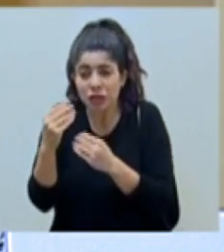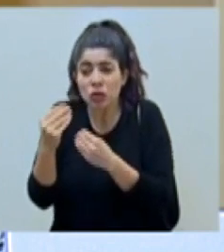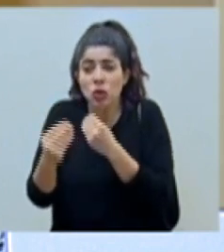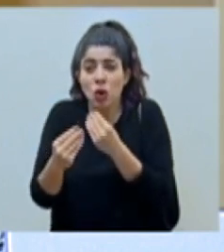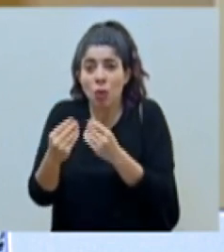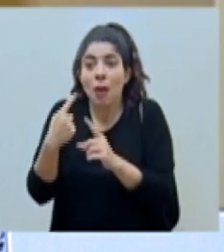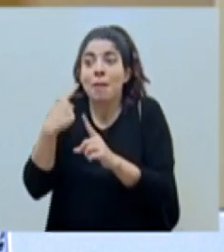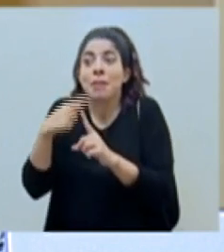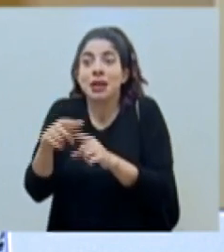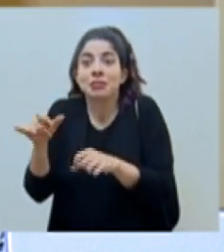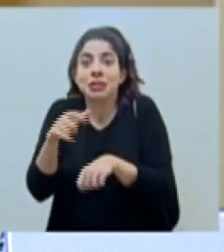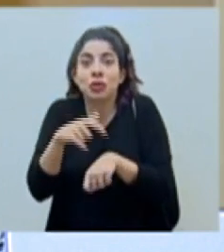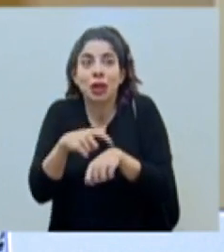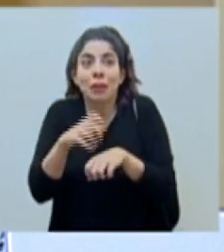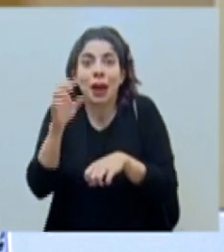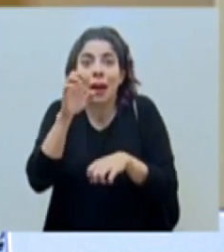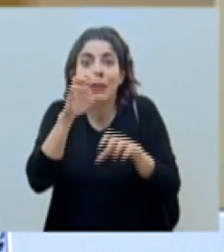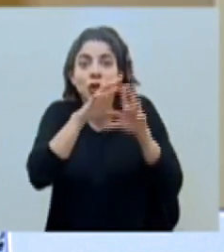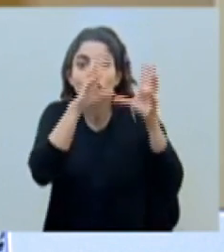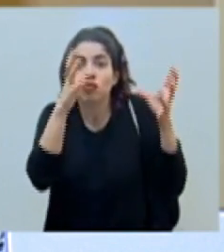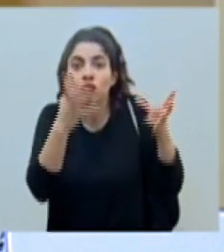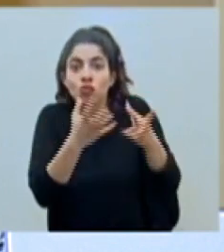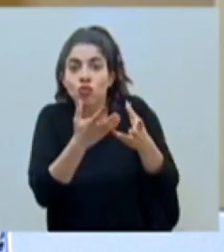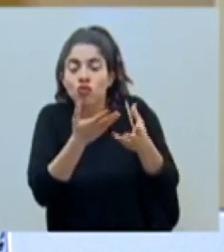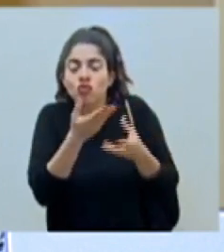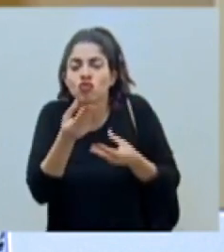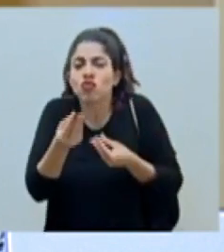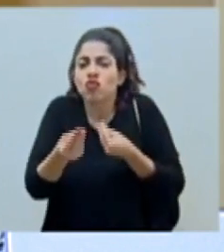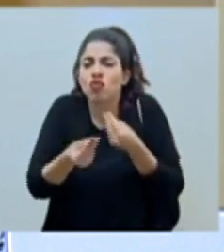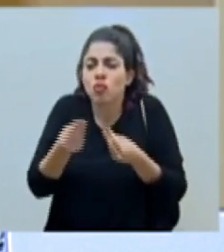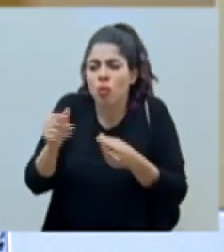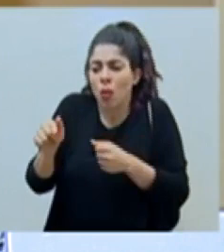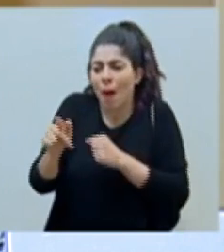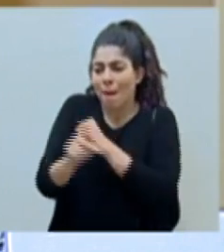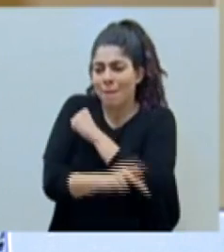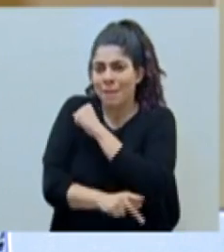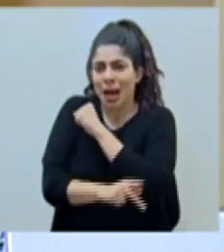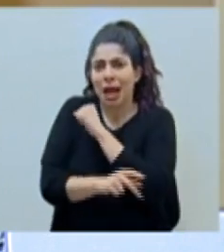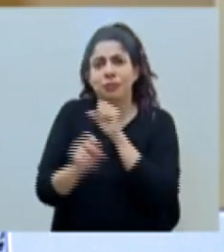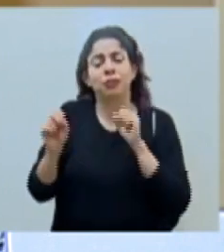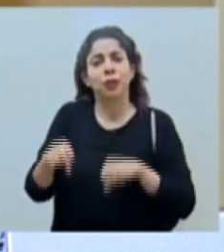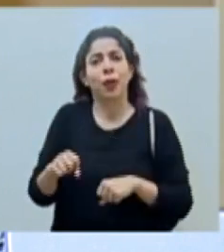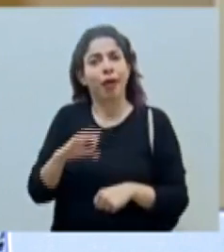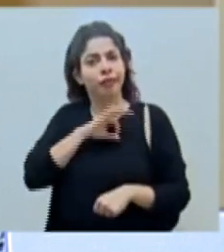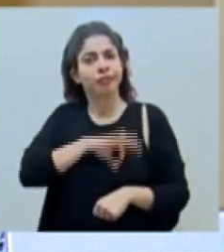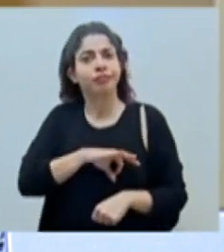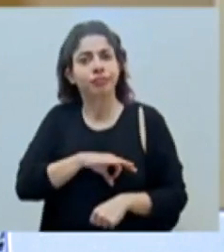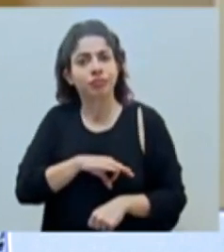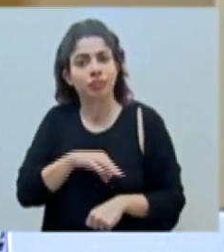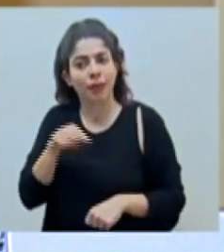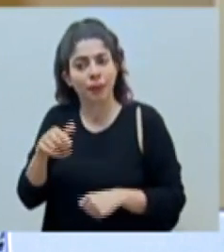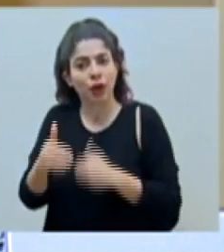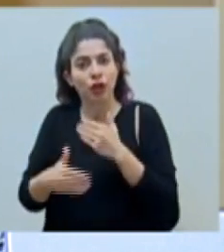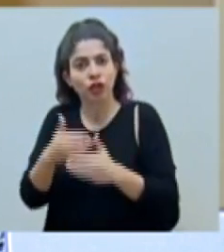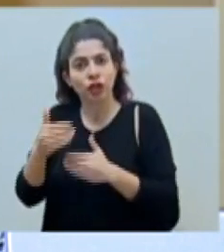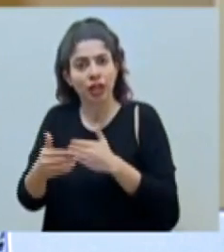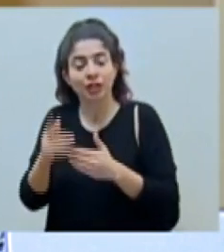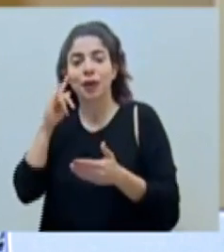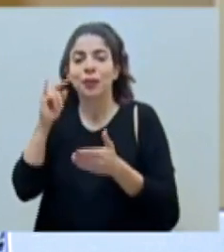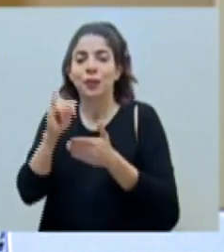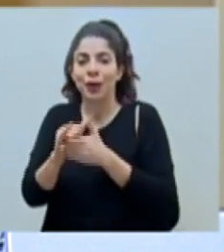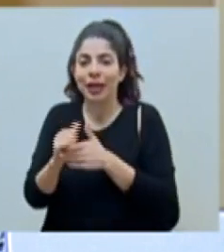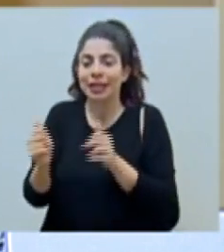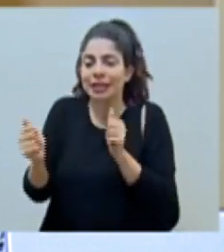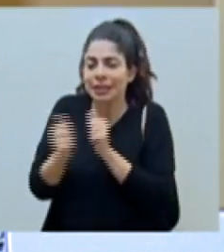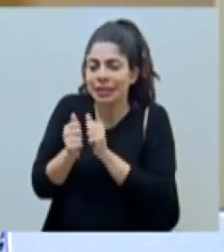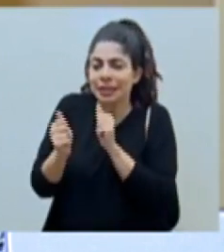de emergencia mundial, y que pudiese el país salir ganancioso de este proceso, y por eso hemos tenido un